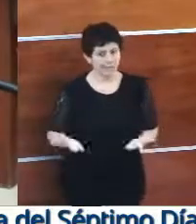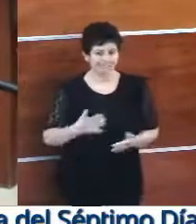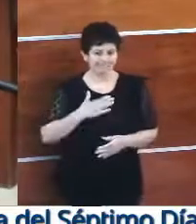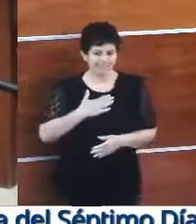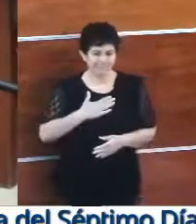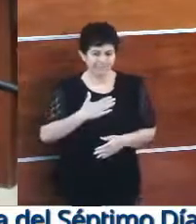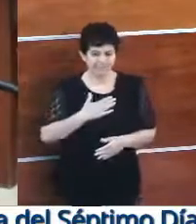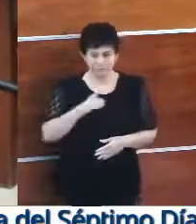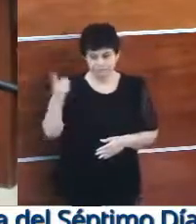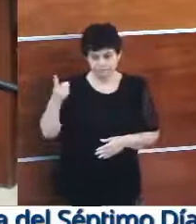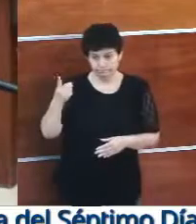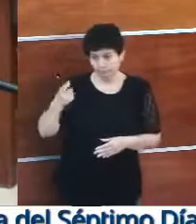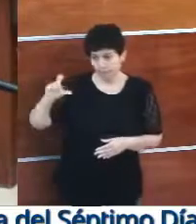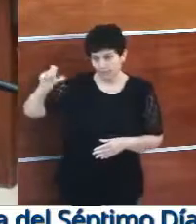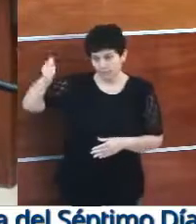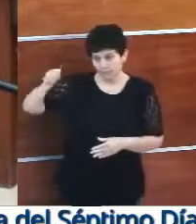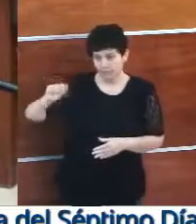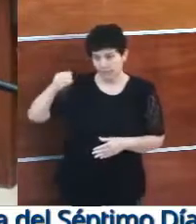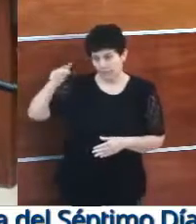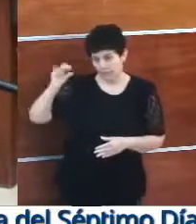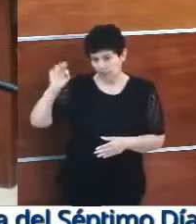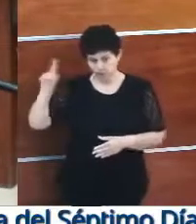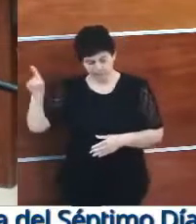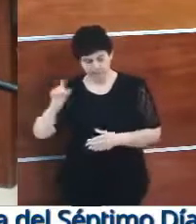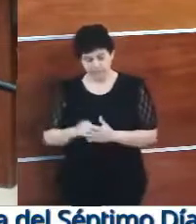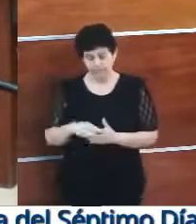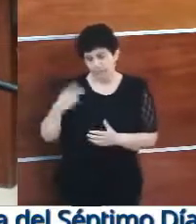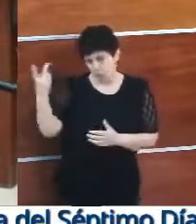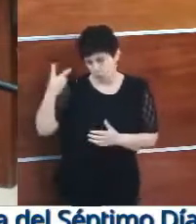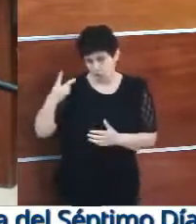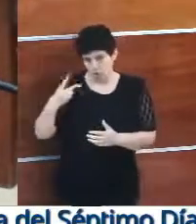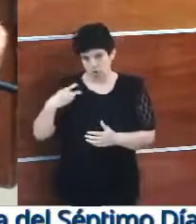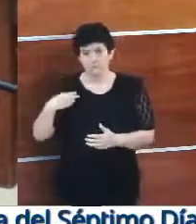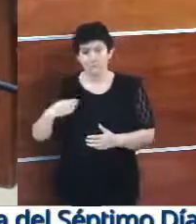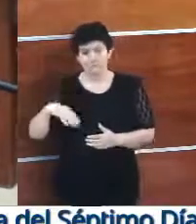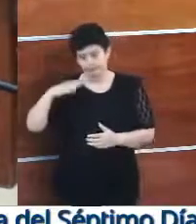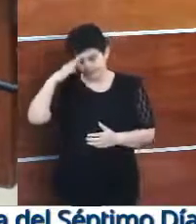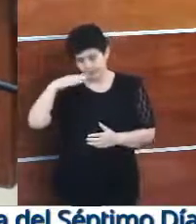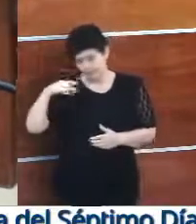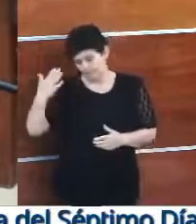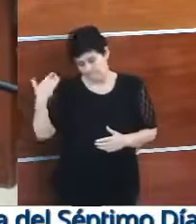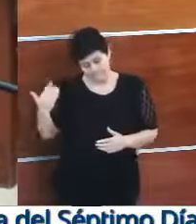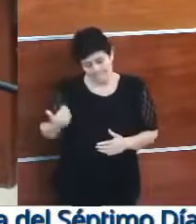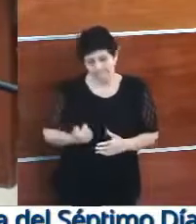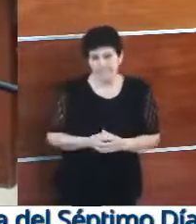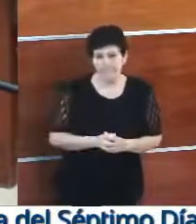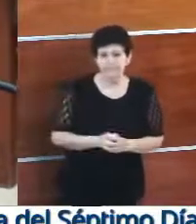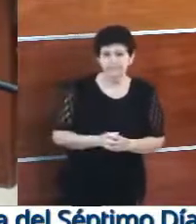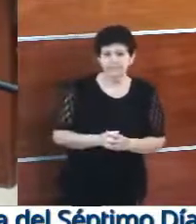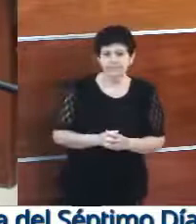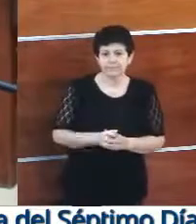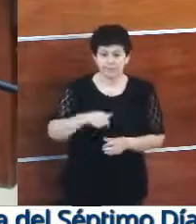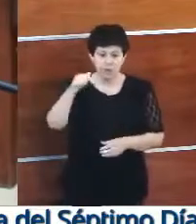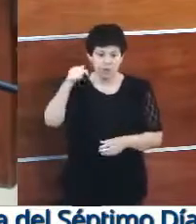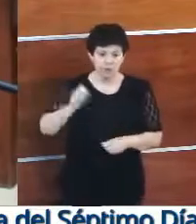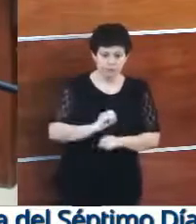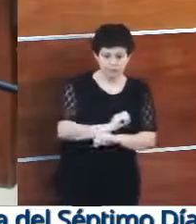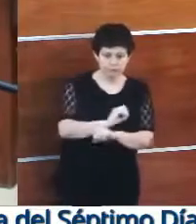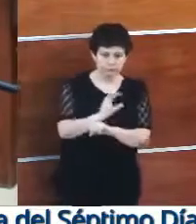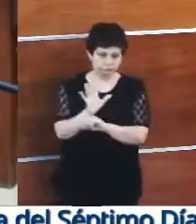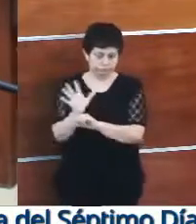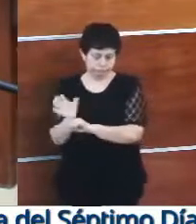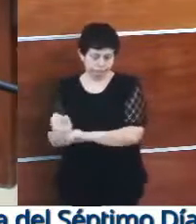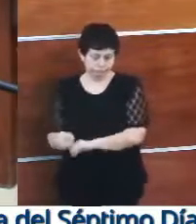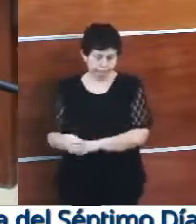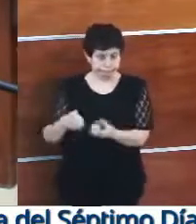Con Cacho hace unos meses, cuando recién estrenábamos COVID aquí, cuarentena y